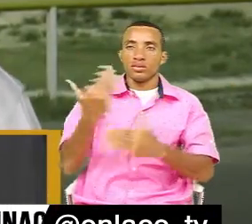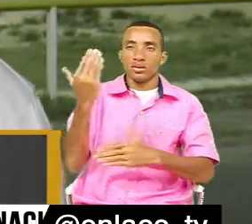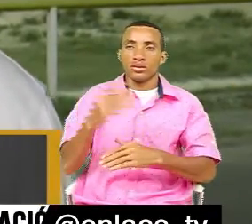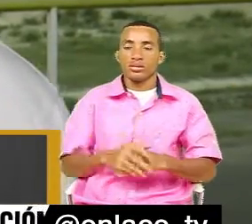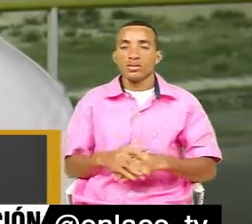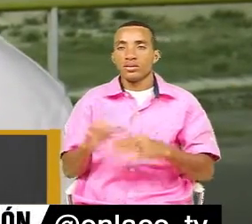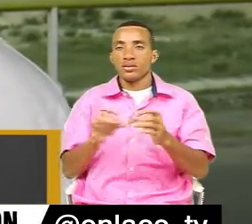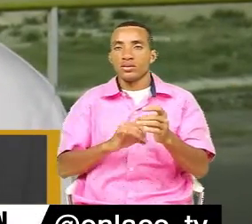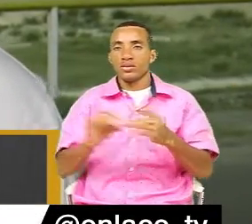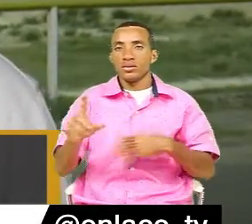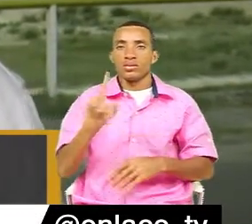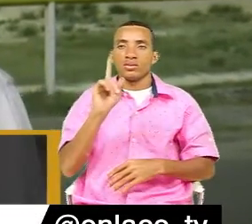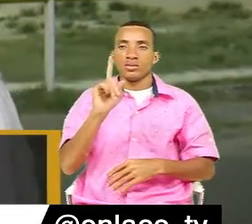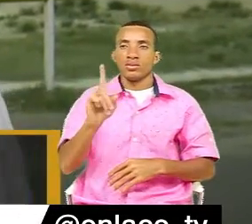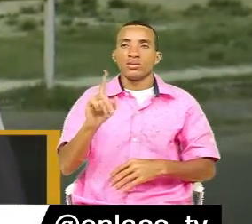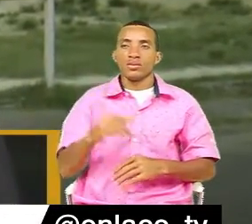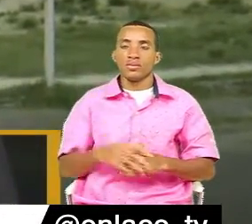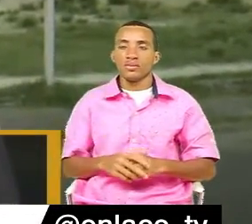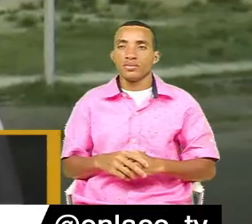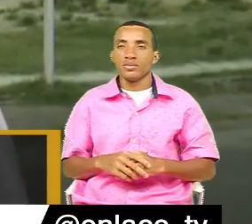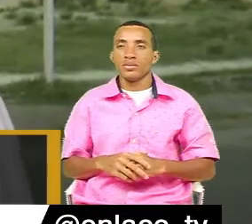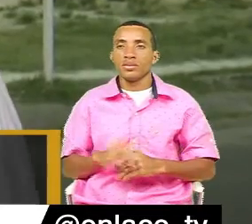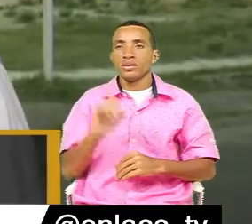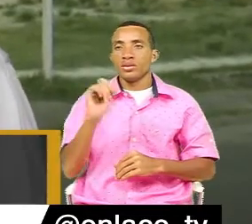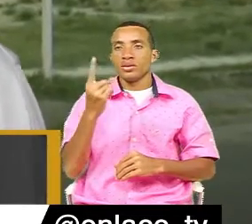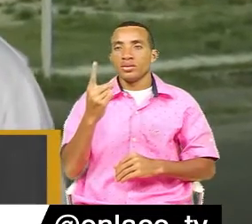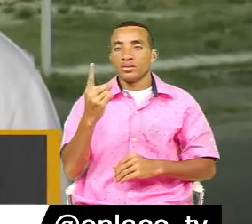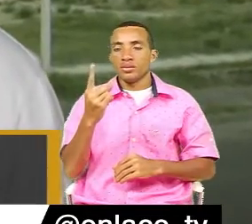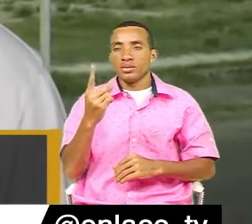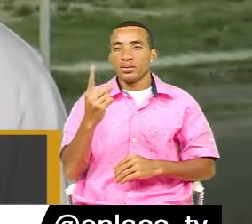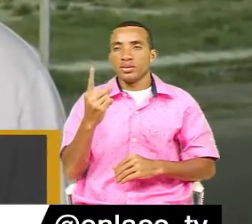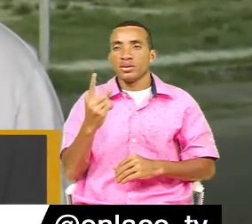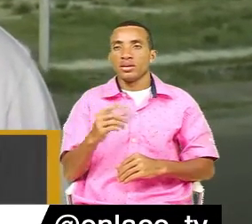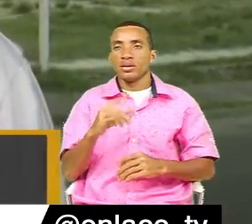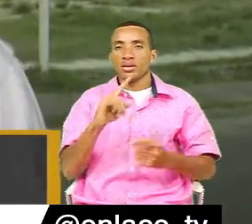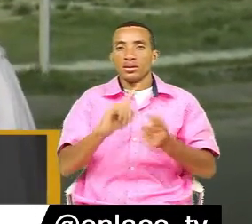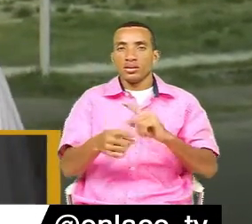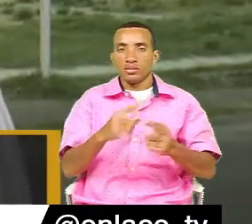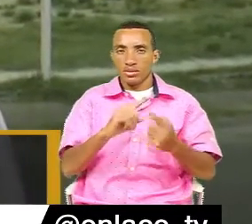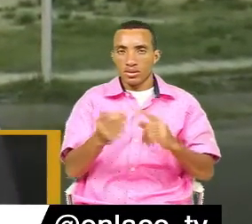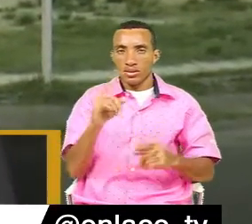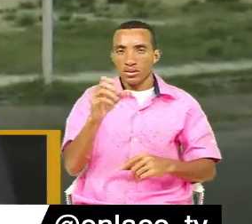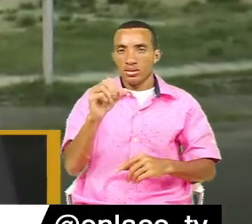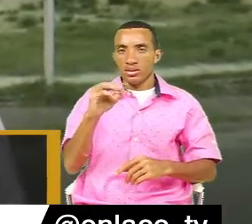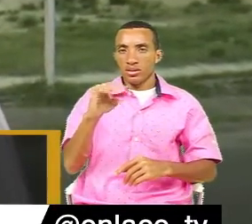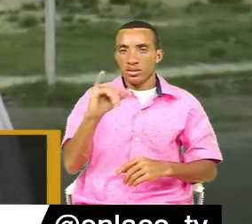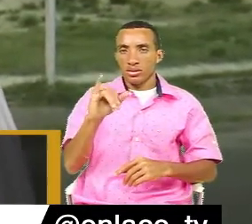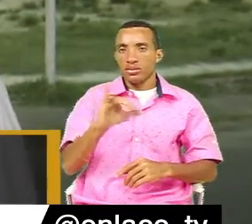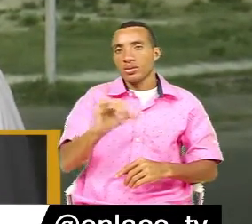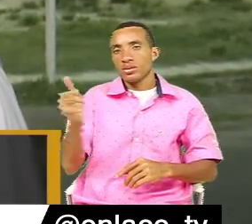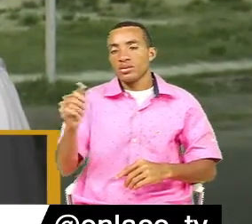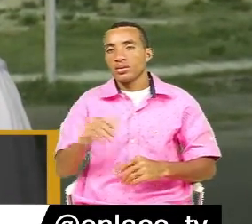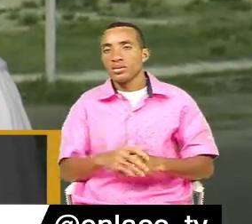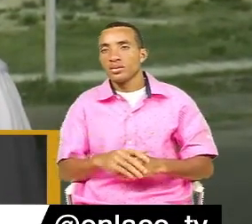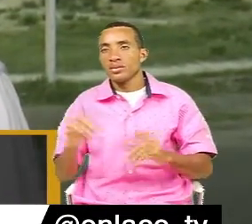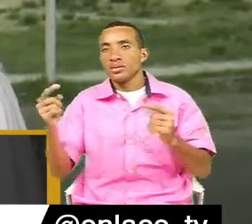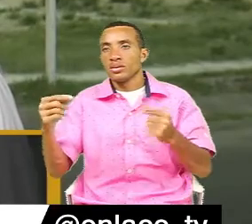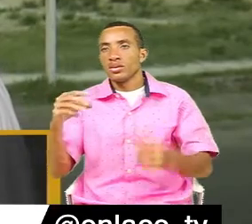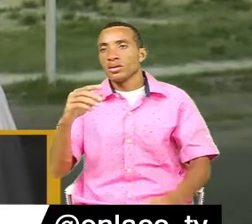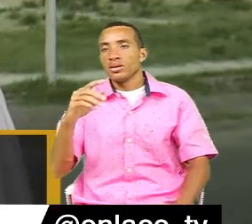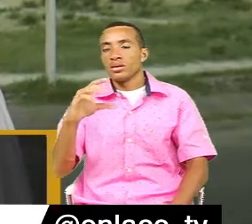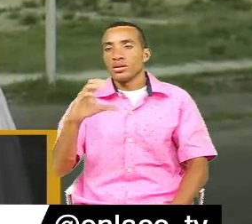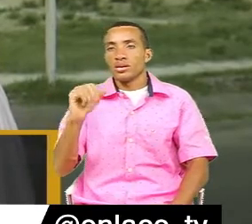fecha. Juegan a primera hora Amigos de Sami contra el equipo de Camar, y a